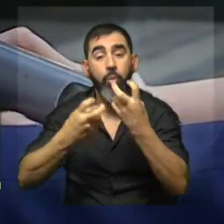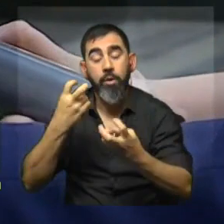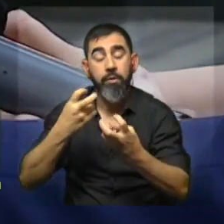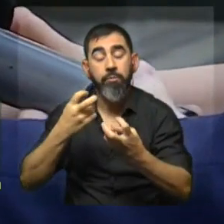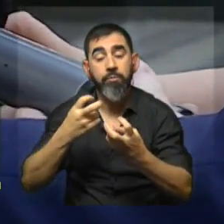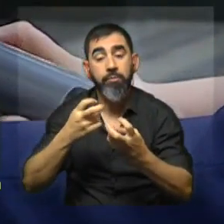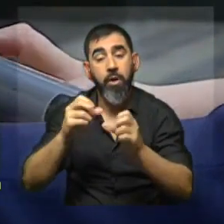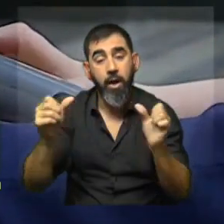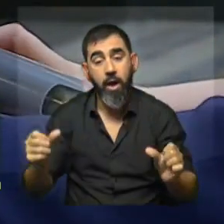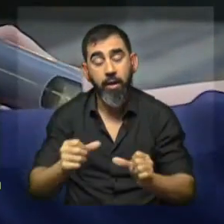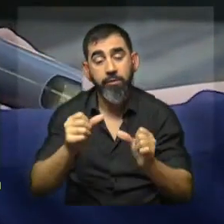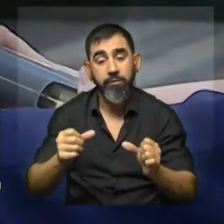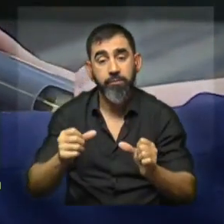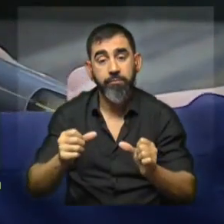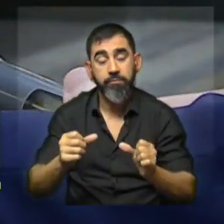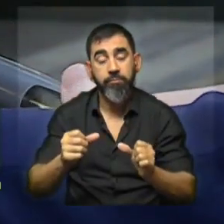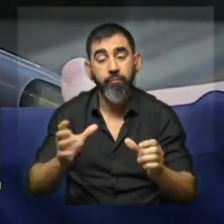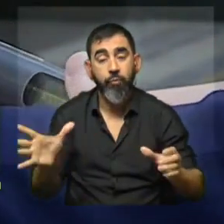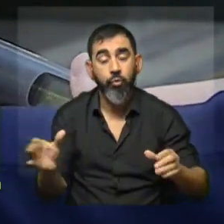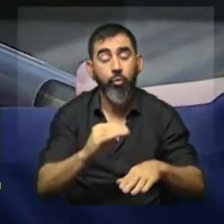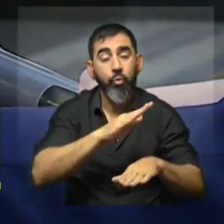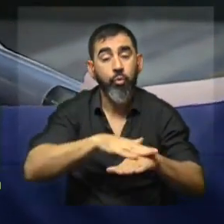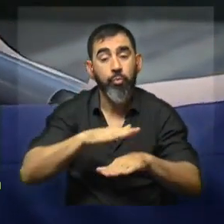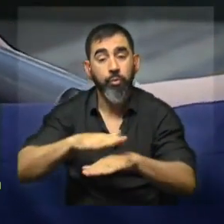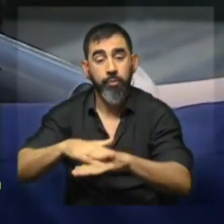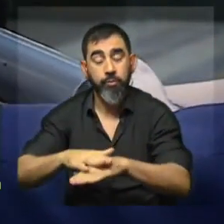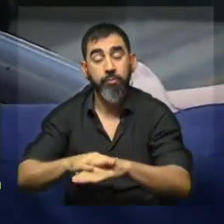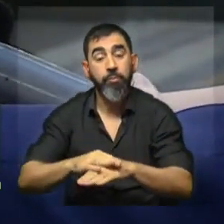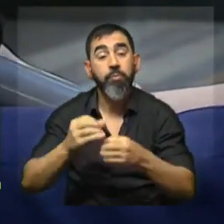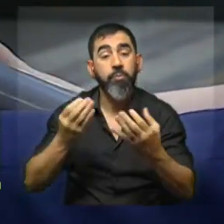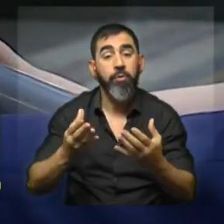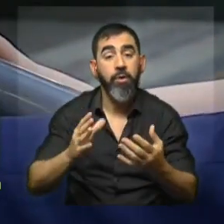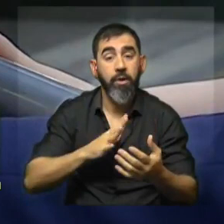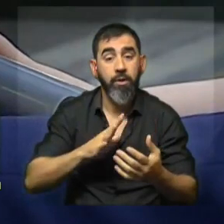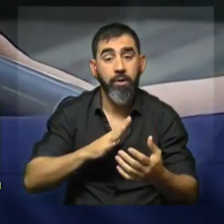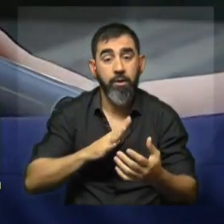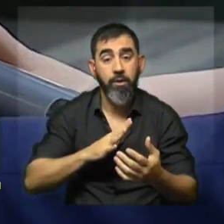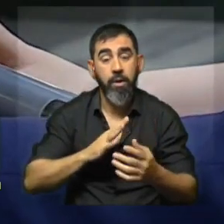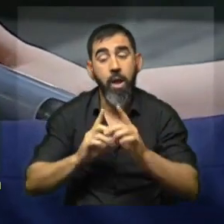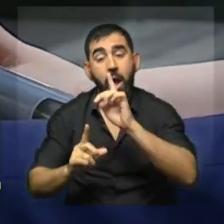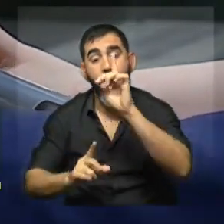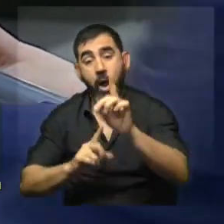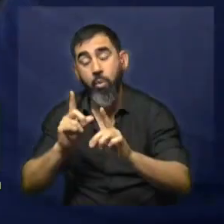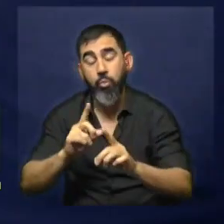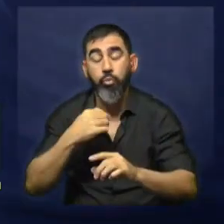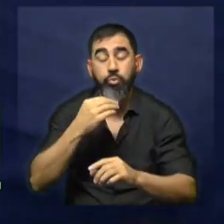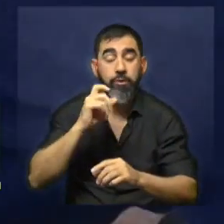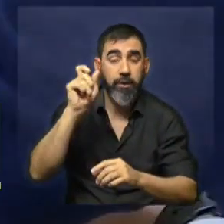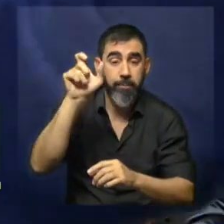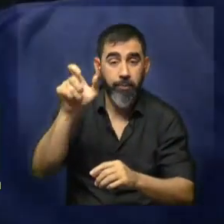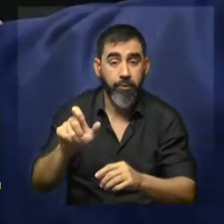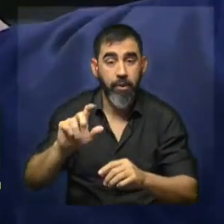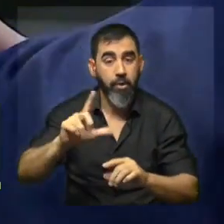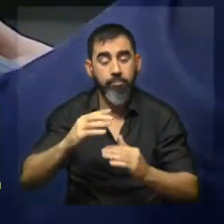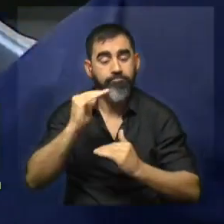transitar todas las instancias, porque evidentemente hay alguien o algunos, porque no sé, que no estuvieron a